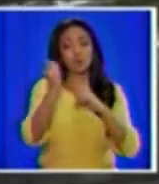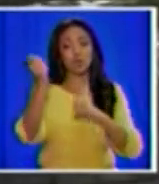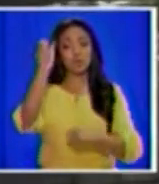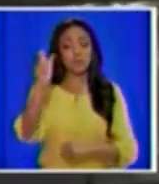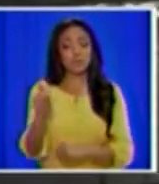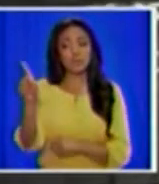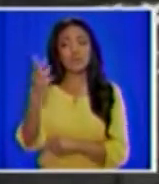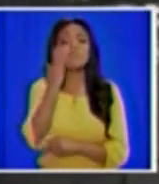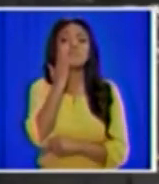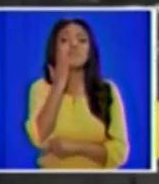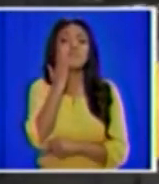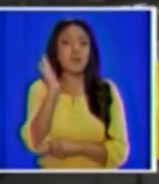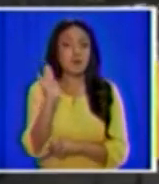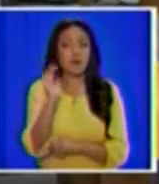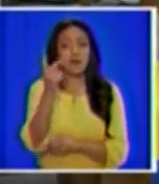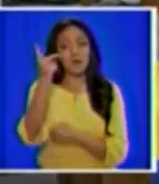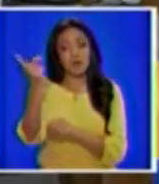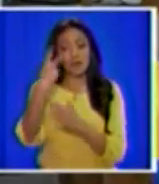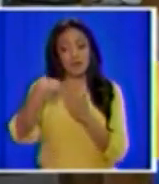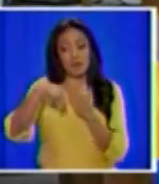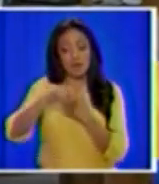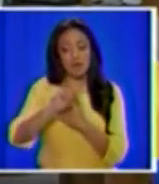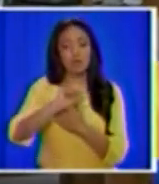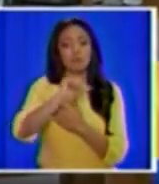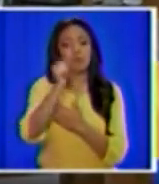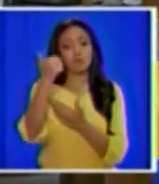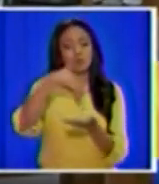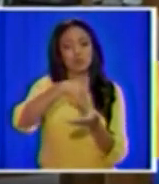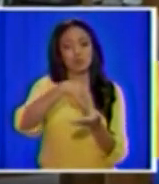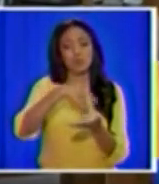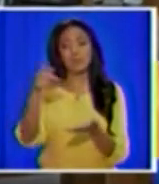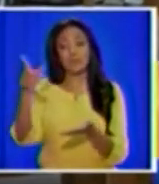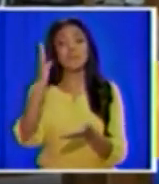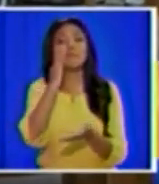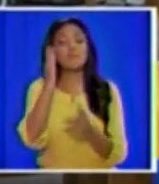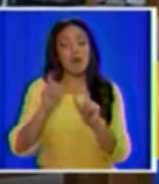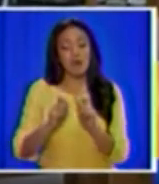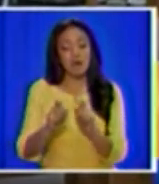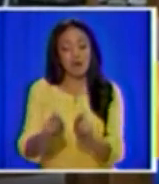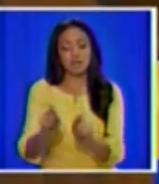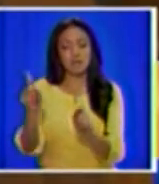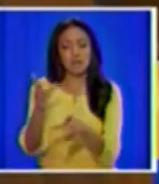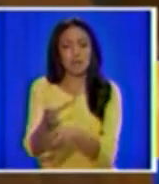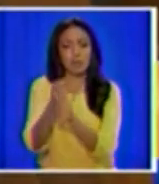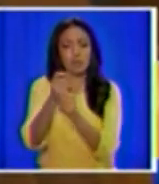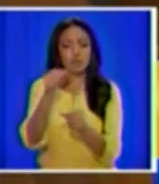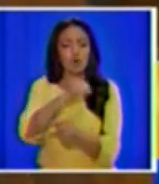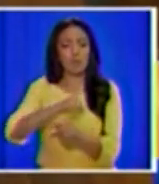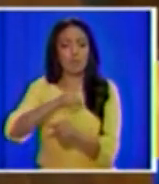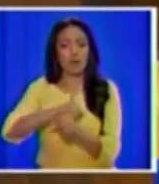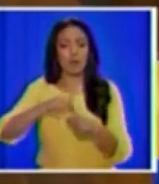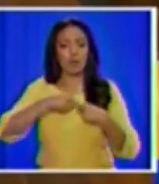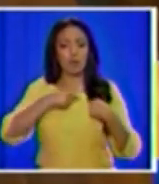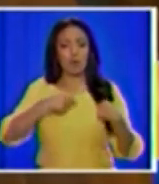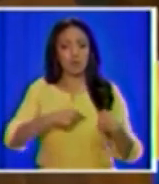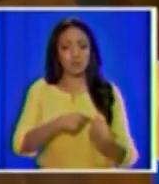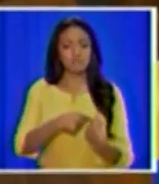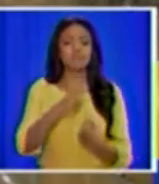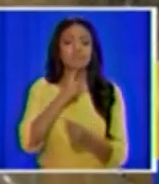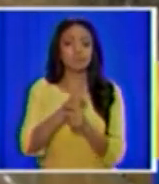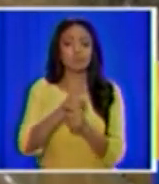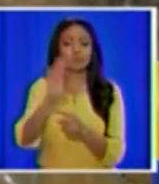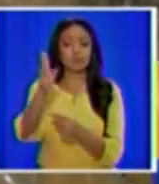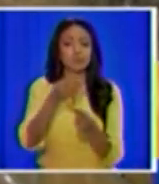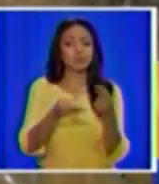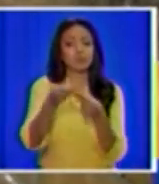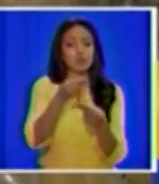Enríquez, mamá de un becario de posgrado. Ella enfrenta un cáncer y se recupera de una operación de corazón, por lo que se vio obligada a cerrar su